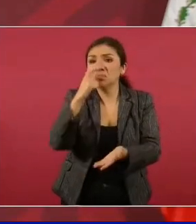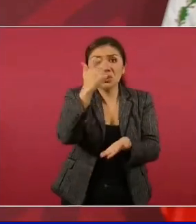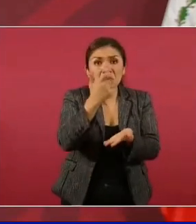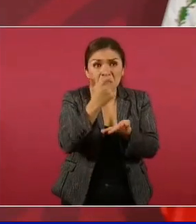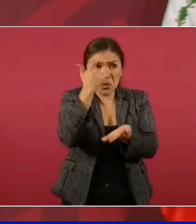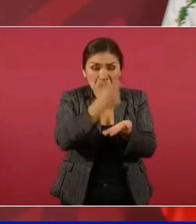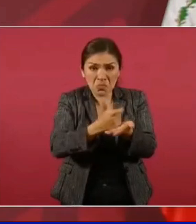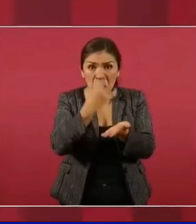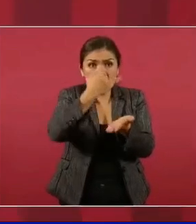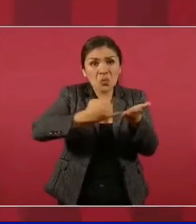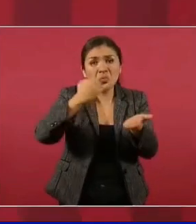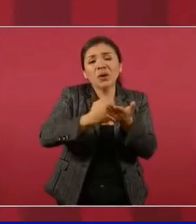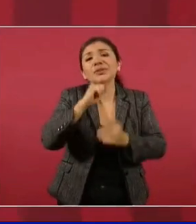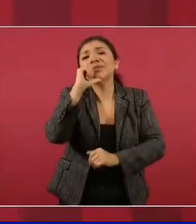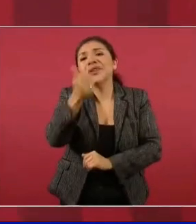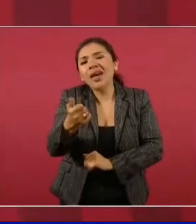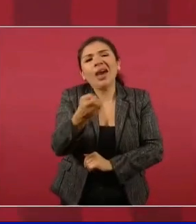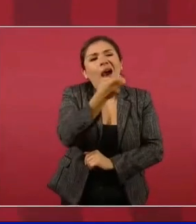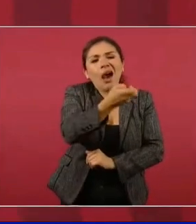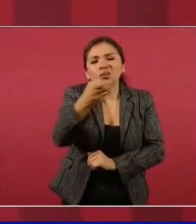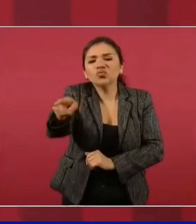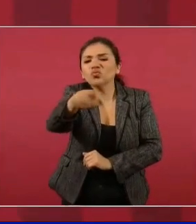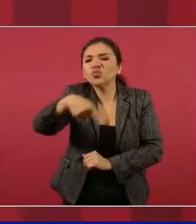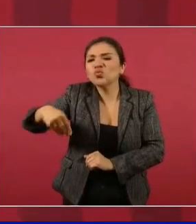que ese era el problema,